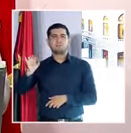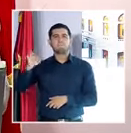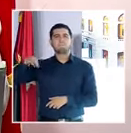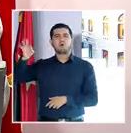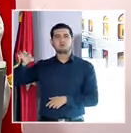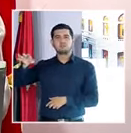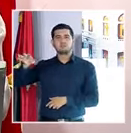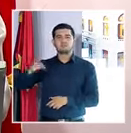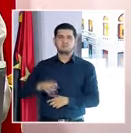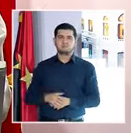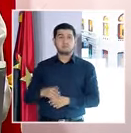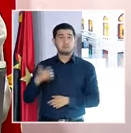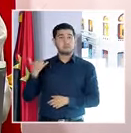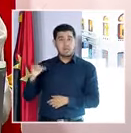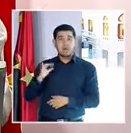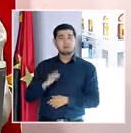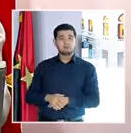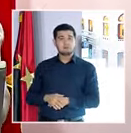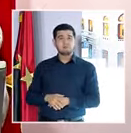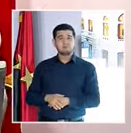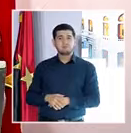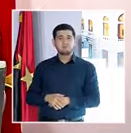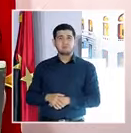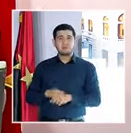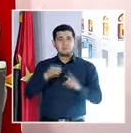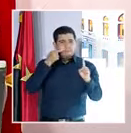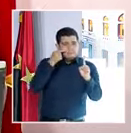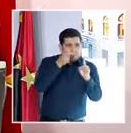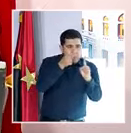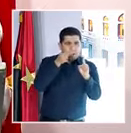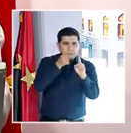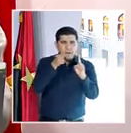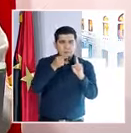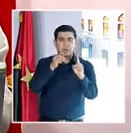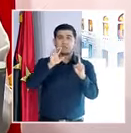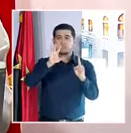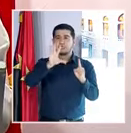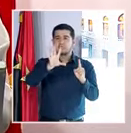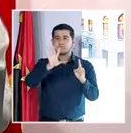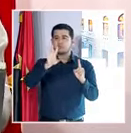51.12%. Con más de 554 metas, el